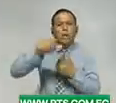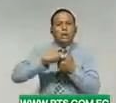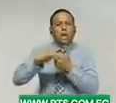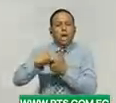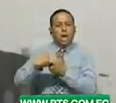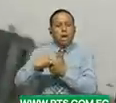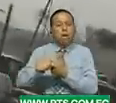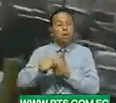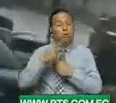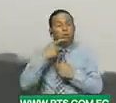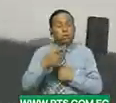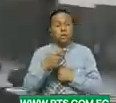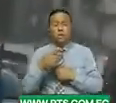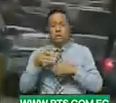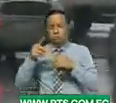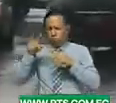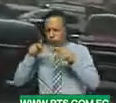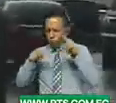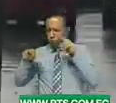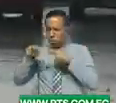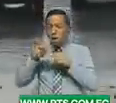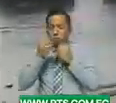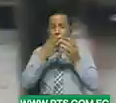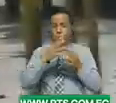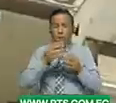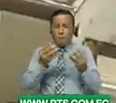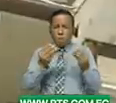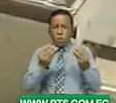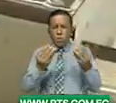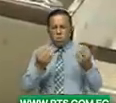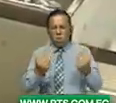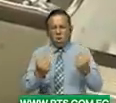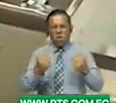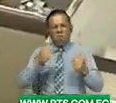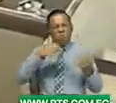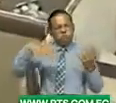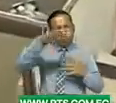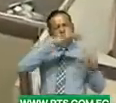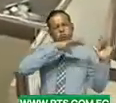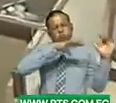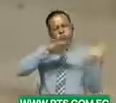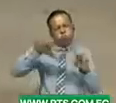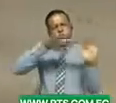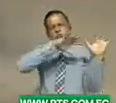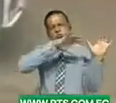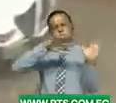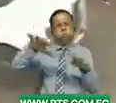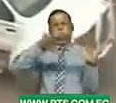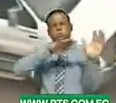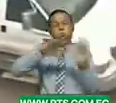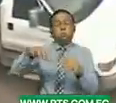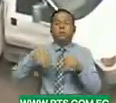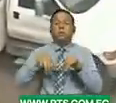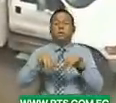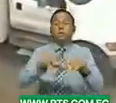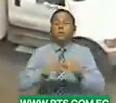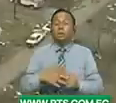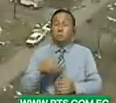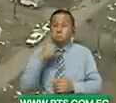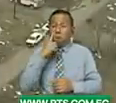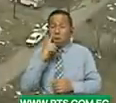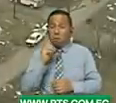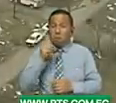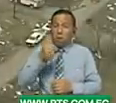se pronostican fuertes tormentas y vientos sostenidos al norte y sur de Texas. Se espera que para este miércoles